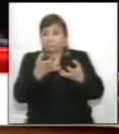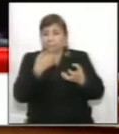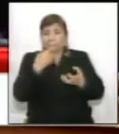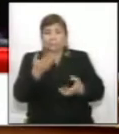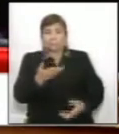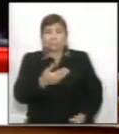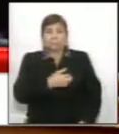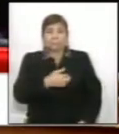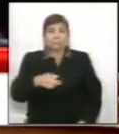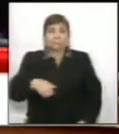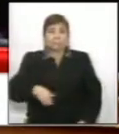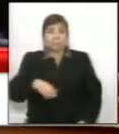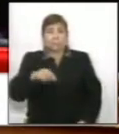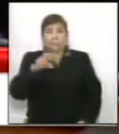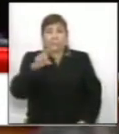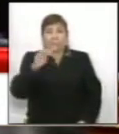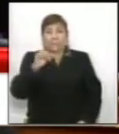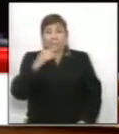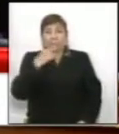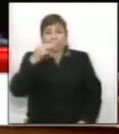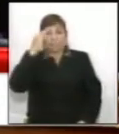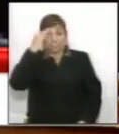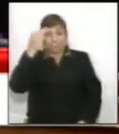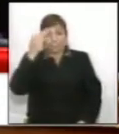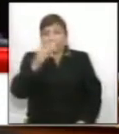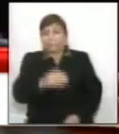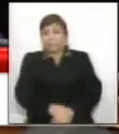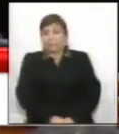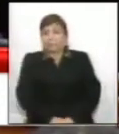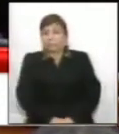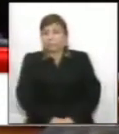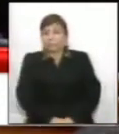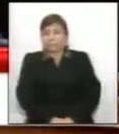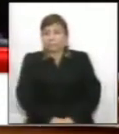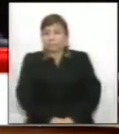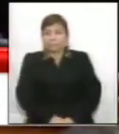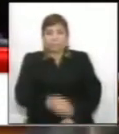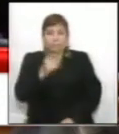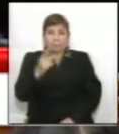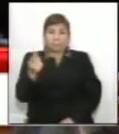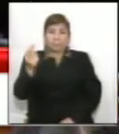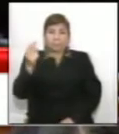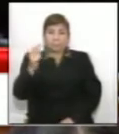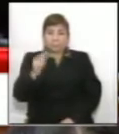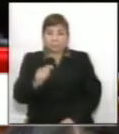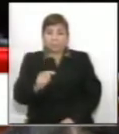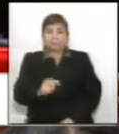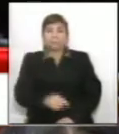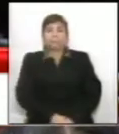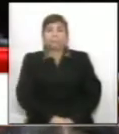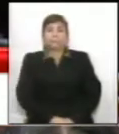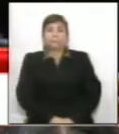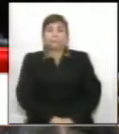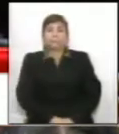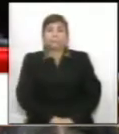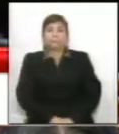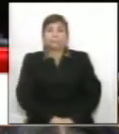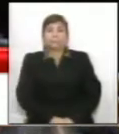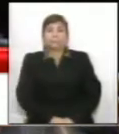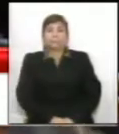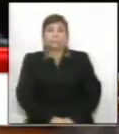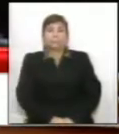Premier. Y saludo, porque usted viene de